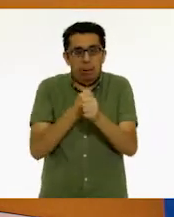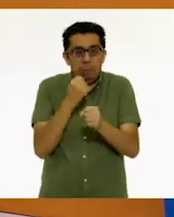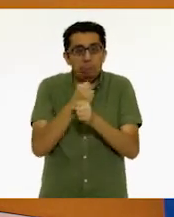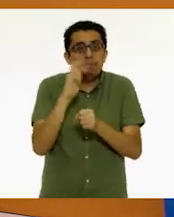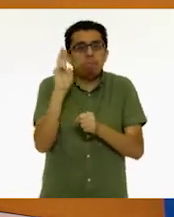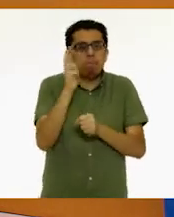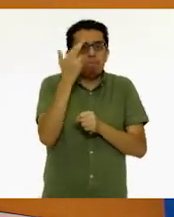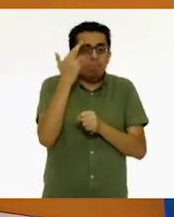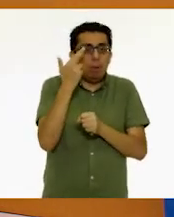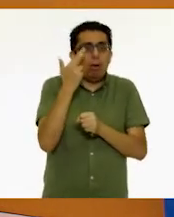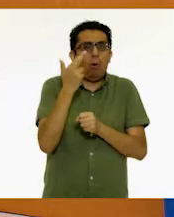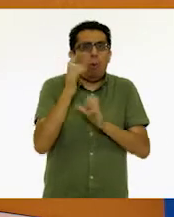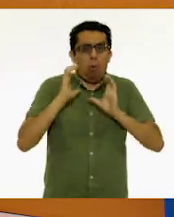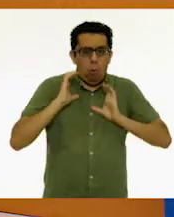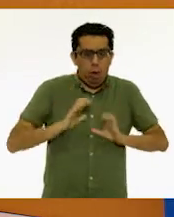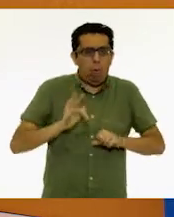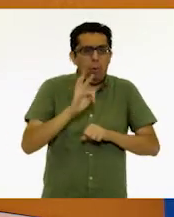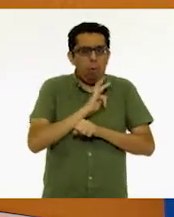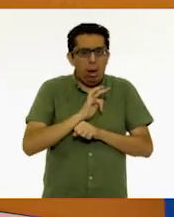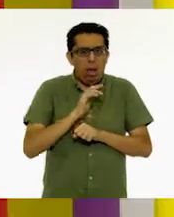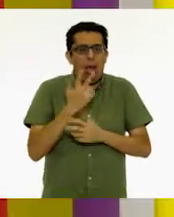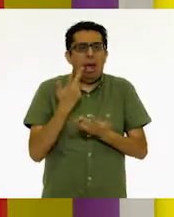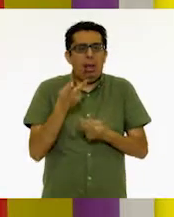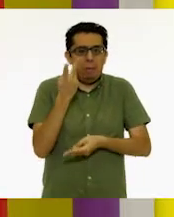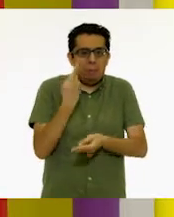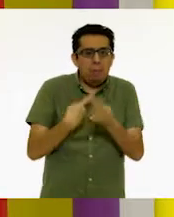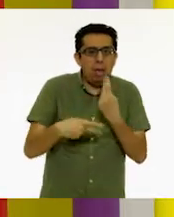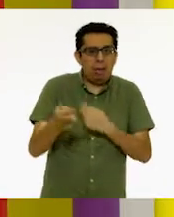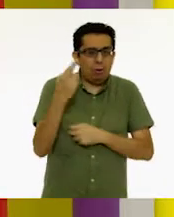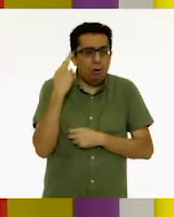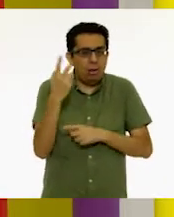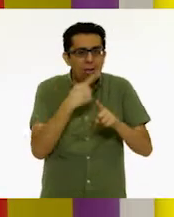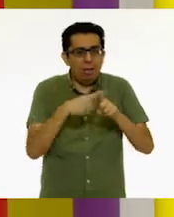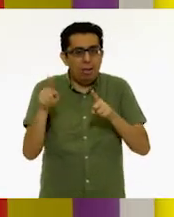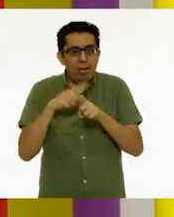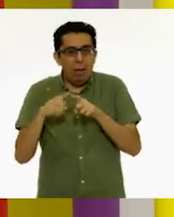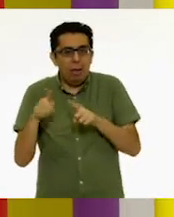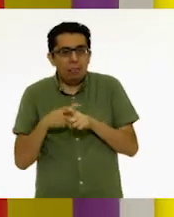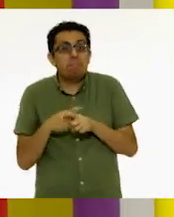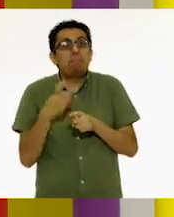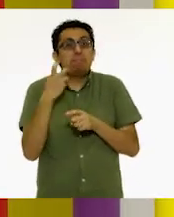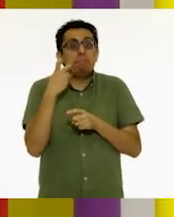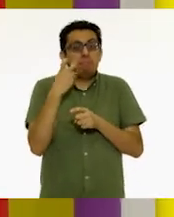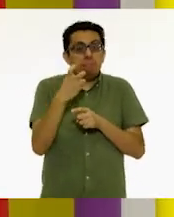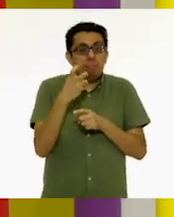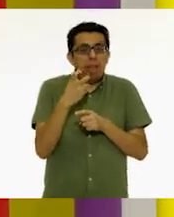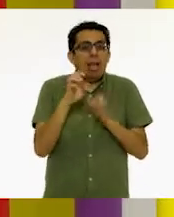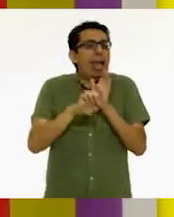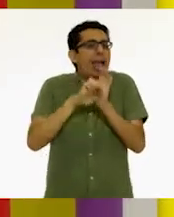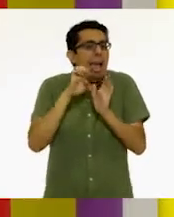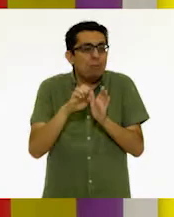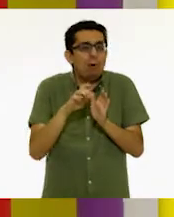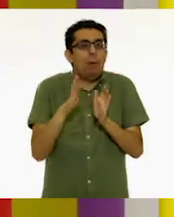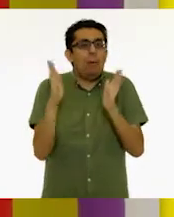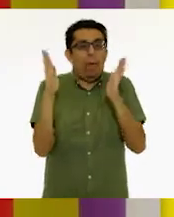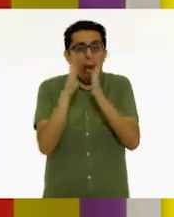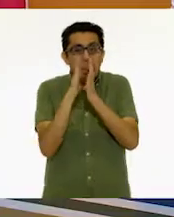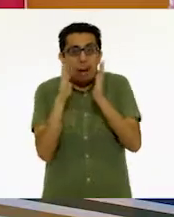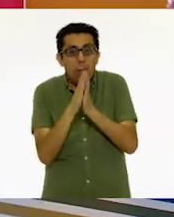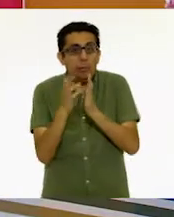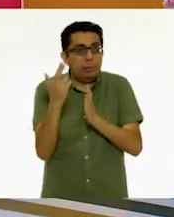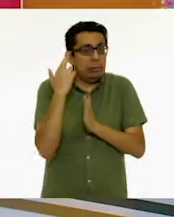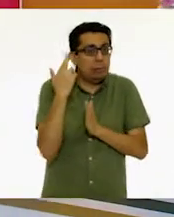nuestro cuerpo podemos producir muchos sonidos? Ay, sí, claro, eso lo vimos, por ejemplo, cuando aplaudíamos. Exacto. O